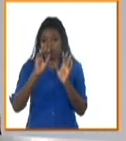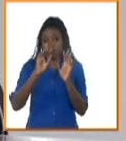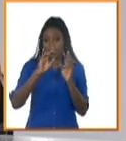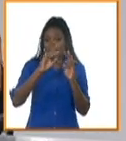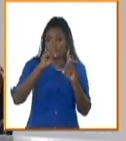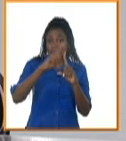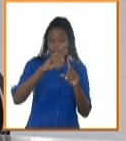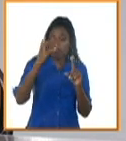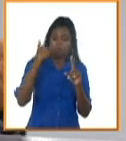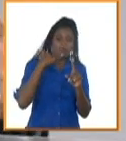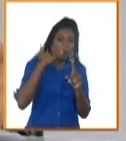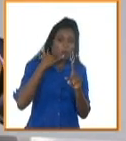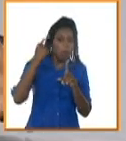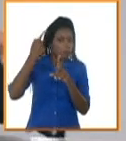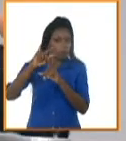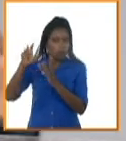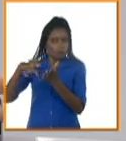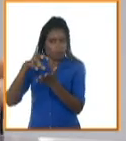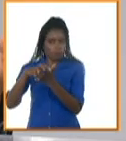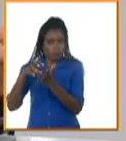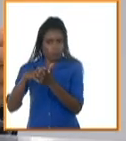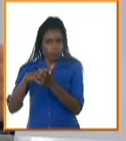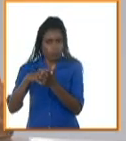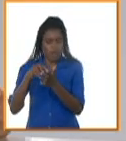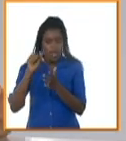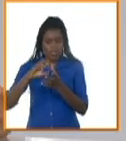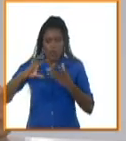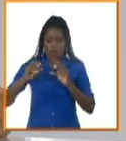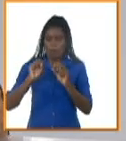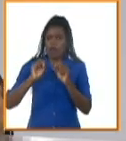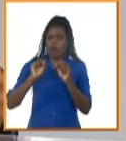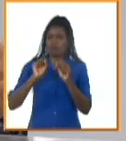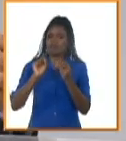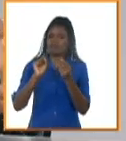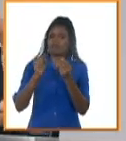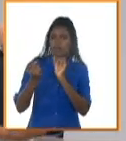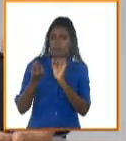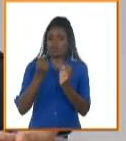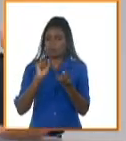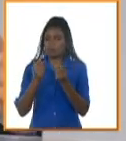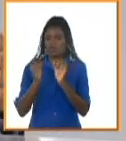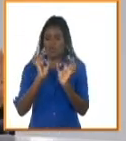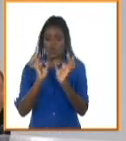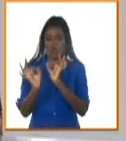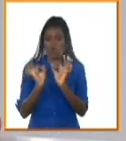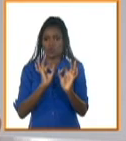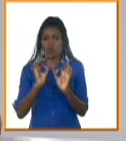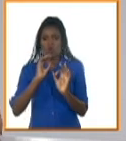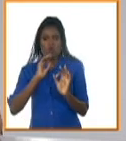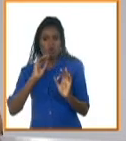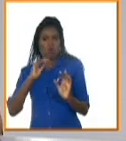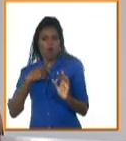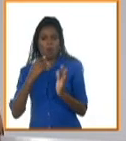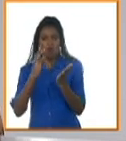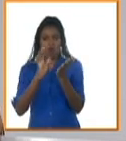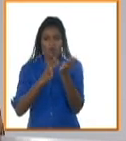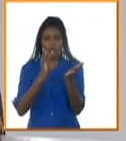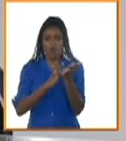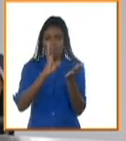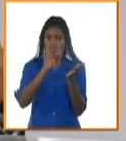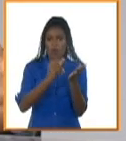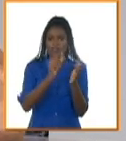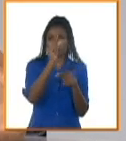que incluye los mecanismos de protección de las mismas como gestiona las cuentas de los